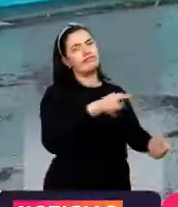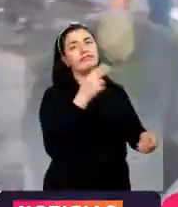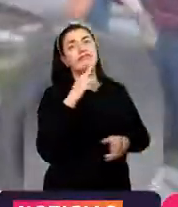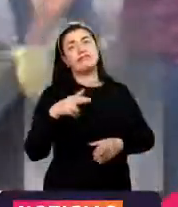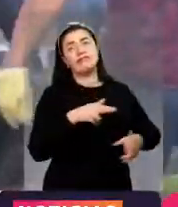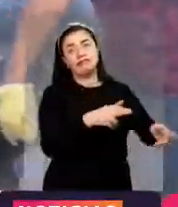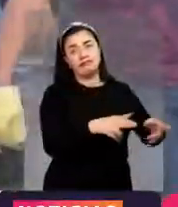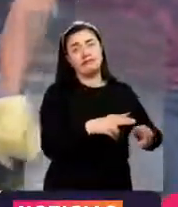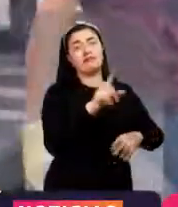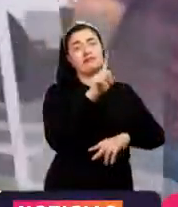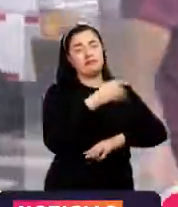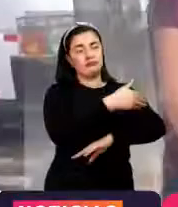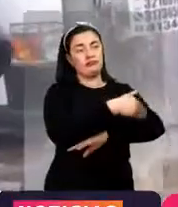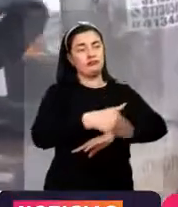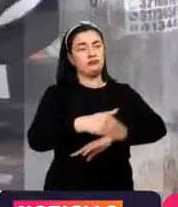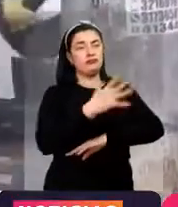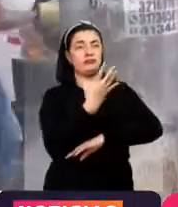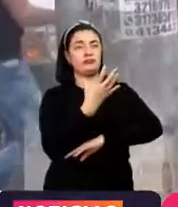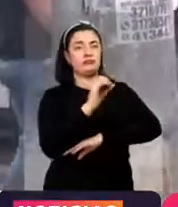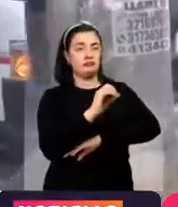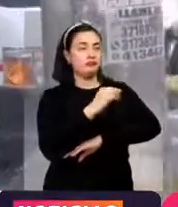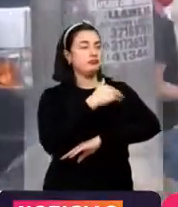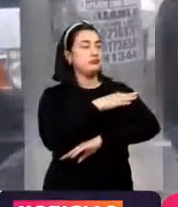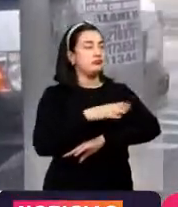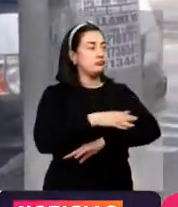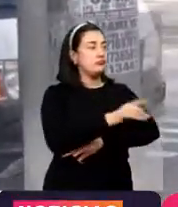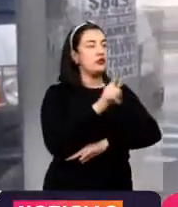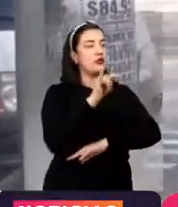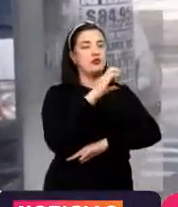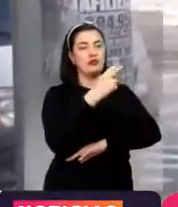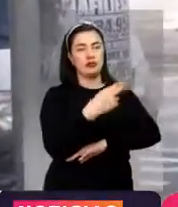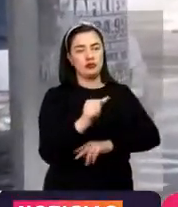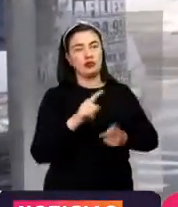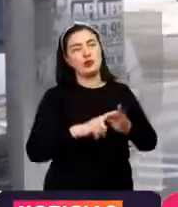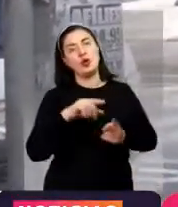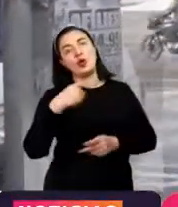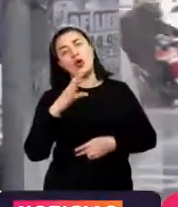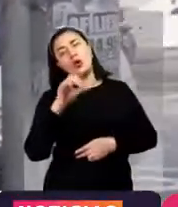Sexta, la Carrera 50, el Canal de Fucha, el Comuneros y el Corredor Férreo.